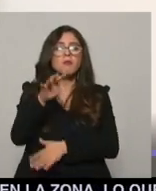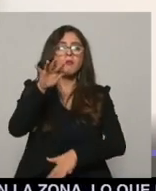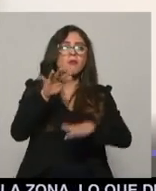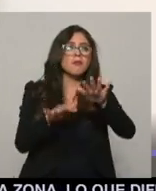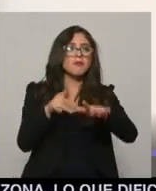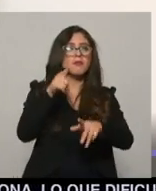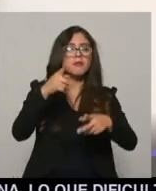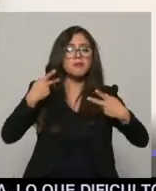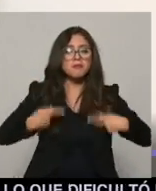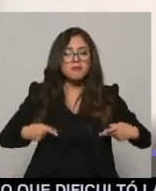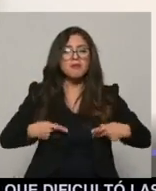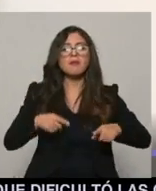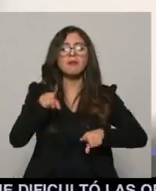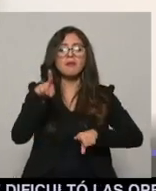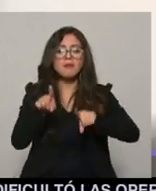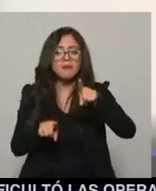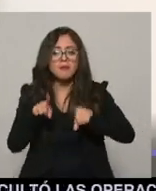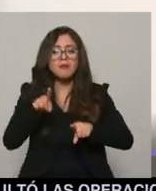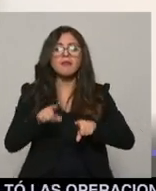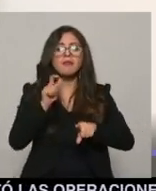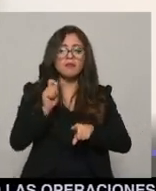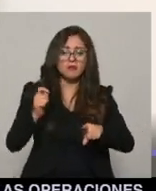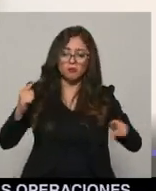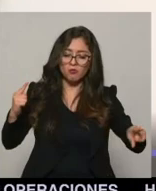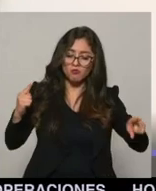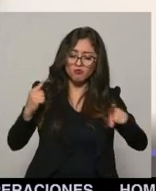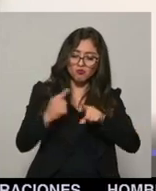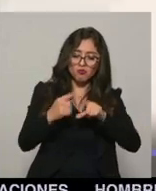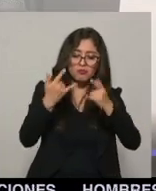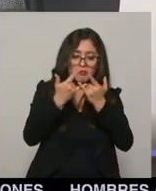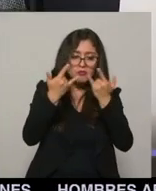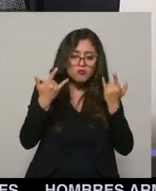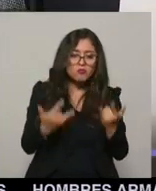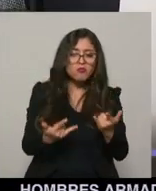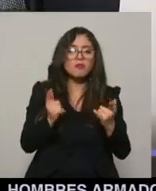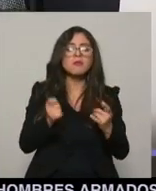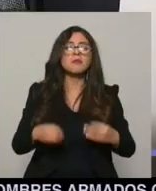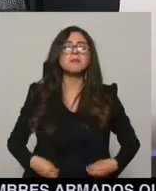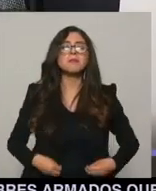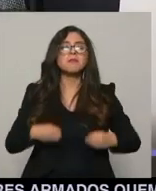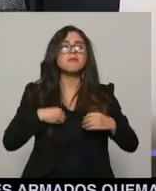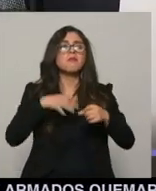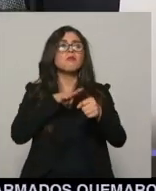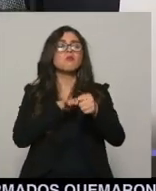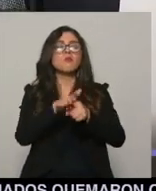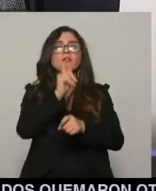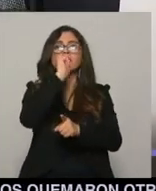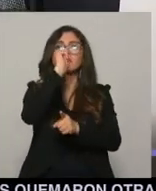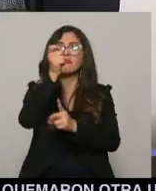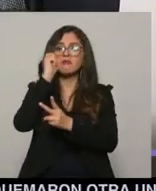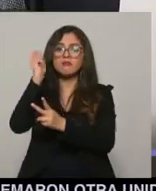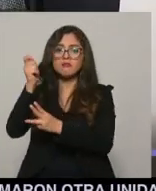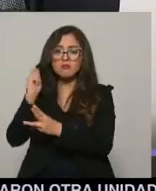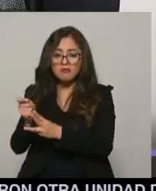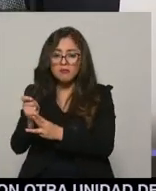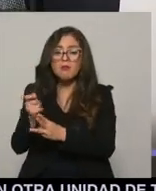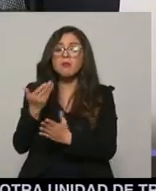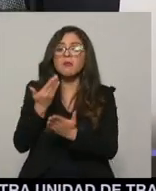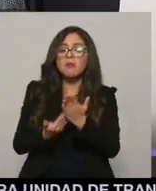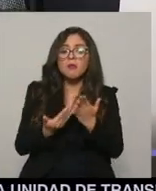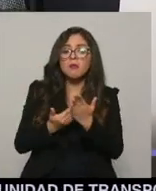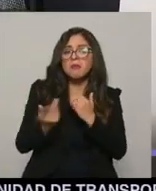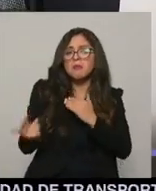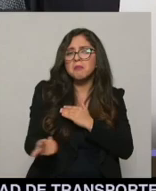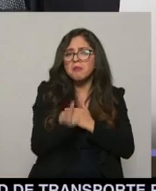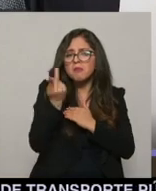dando, dependiendo de los momentos históricos en los que vive, el significado. Por eso es importante hacernos cuestionamientos. ¿Qué le da